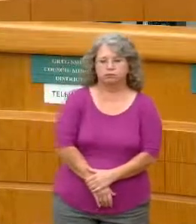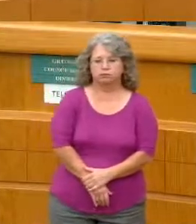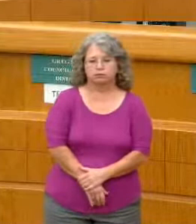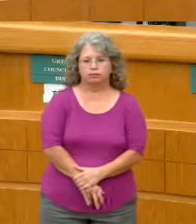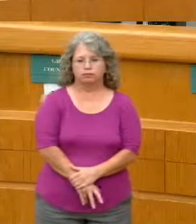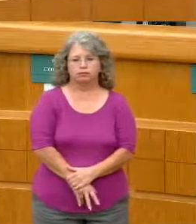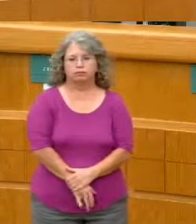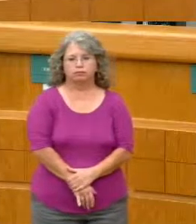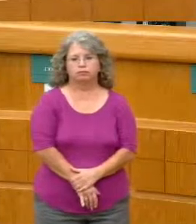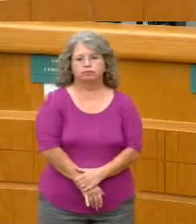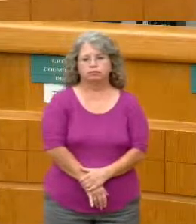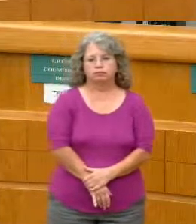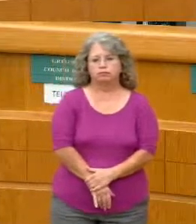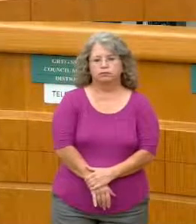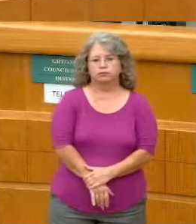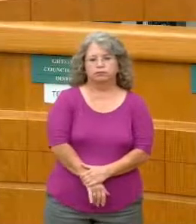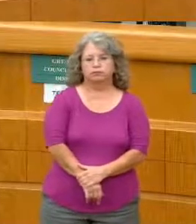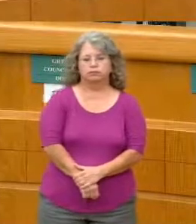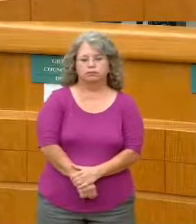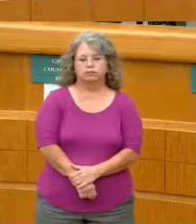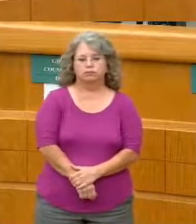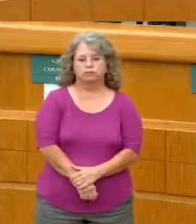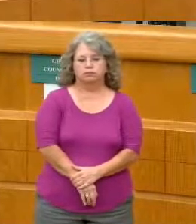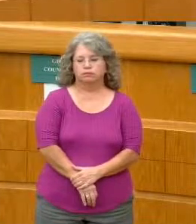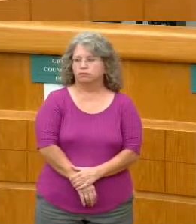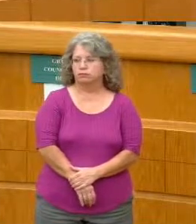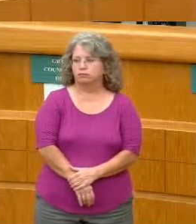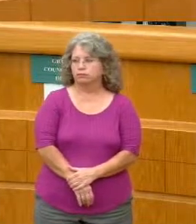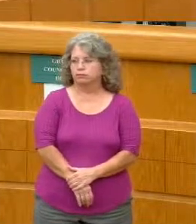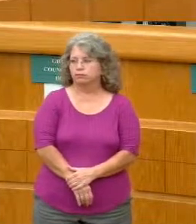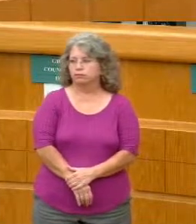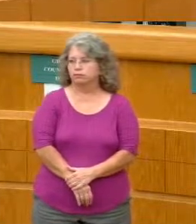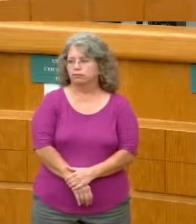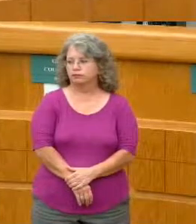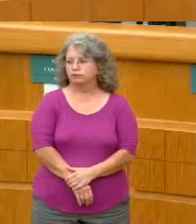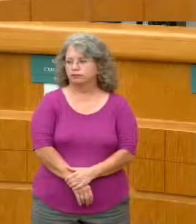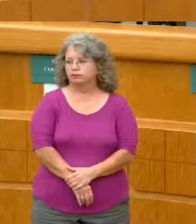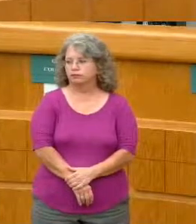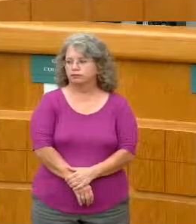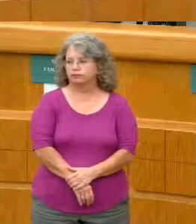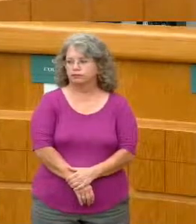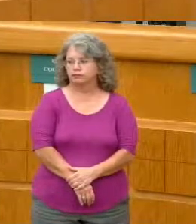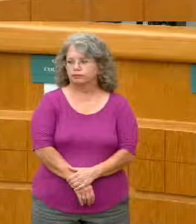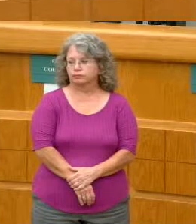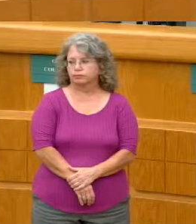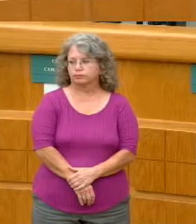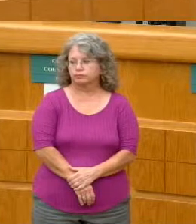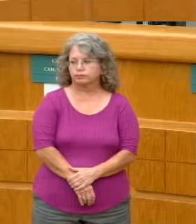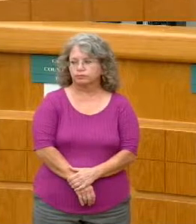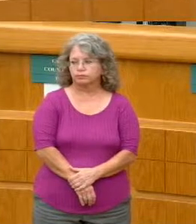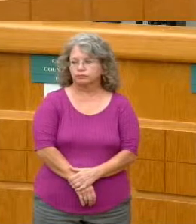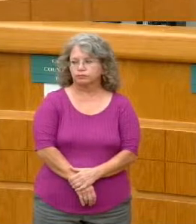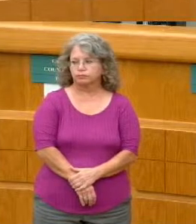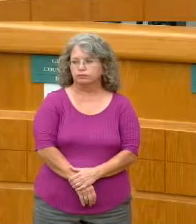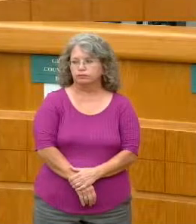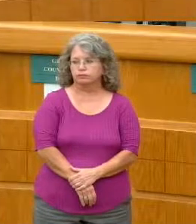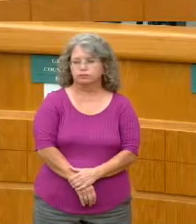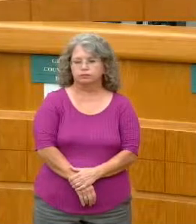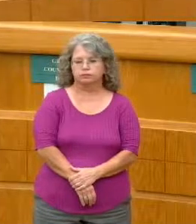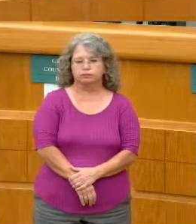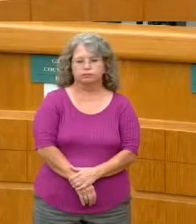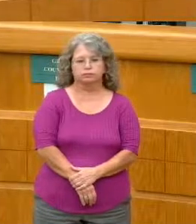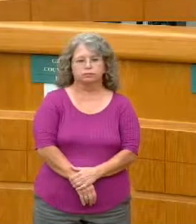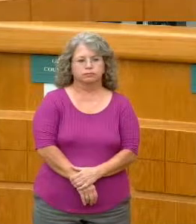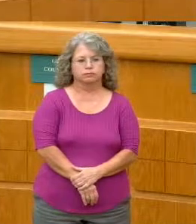en las playas, desde el día de hoy termina el toque de queda, pero le pido que acuda a las playas de manera responsable. Algunas secciones de la playa aún se encuentran